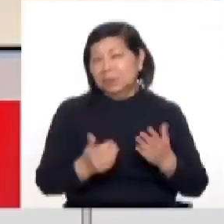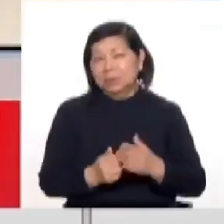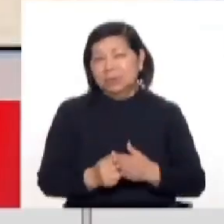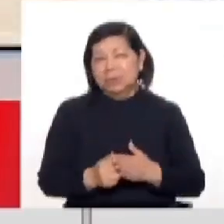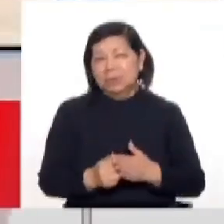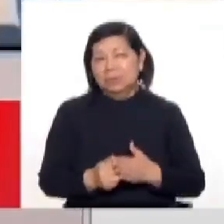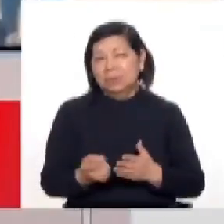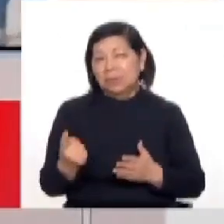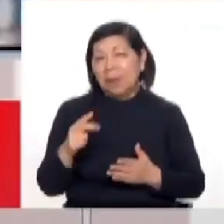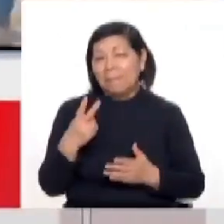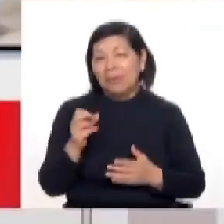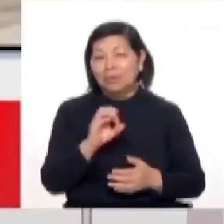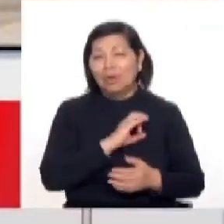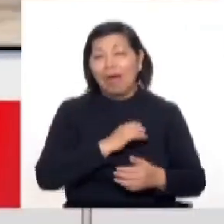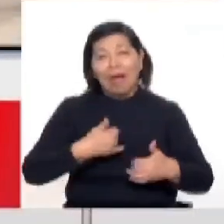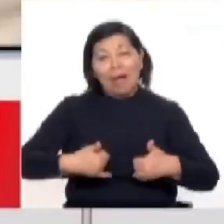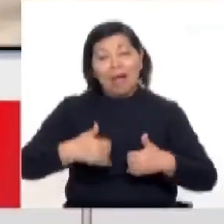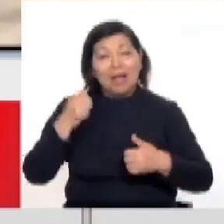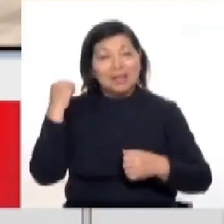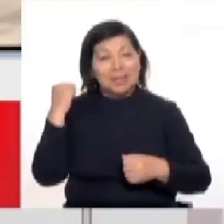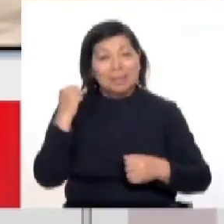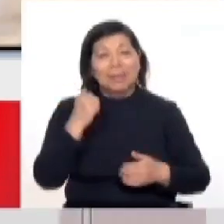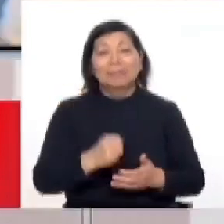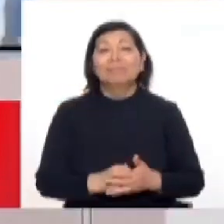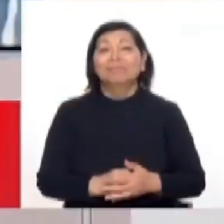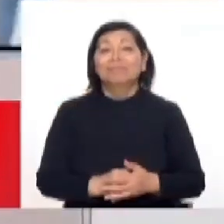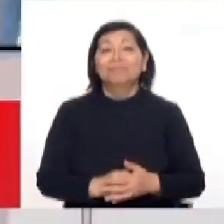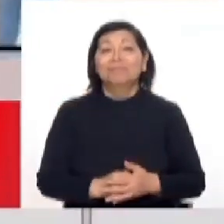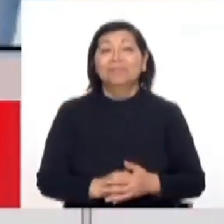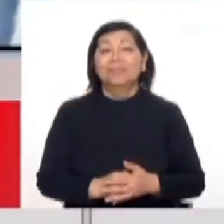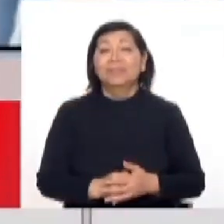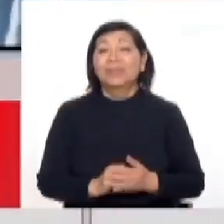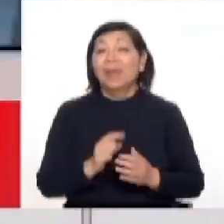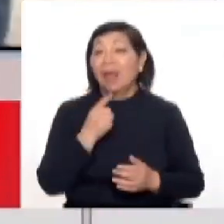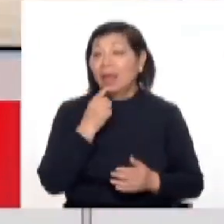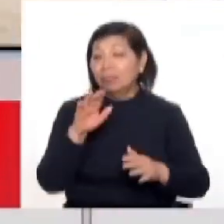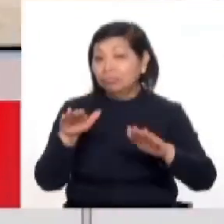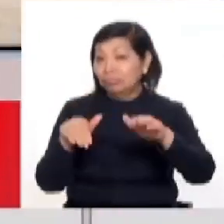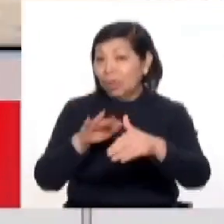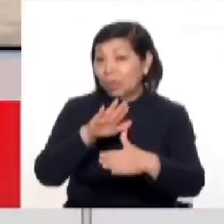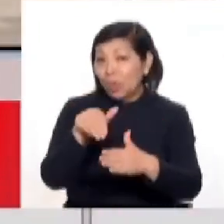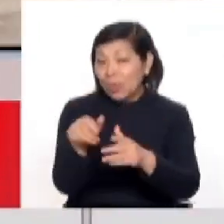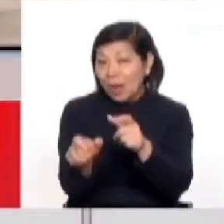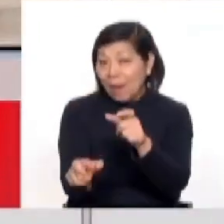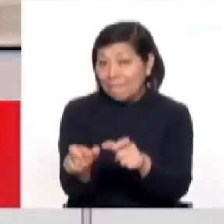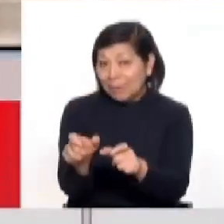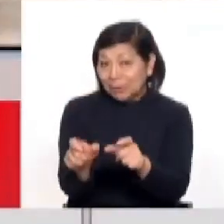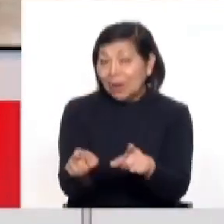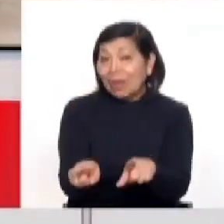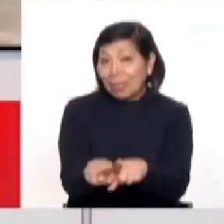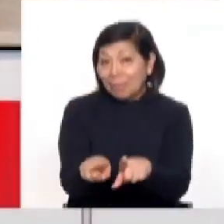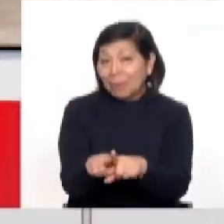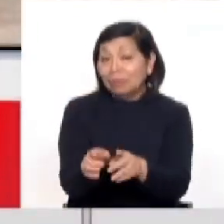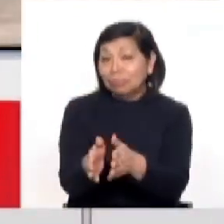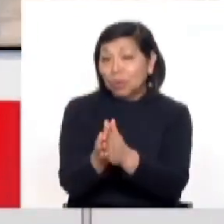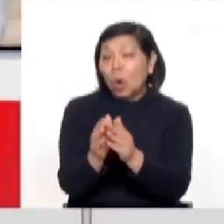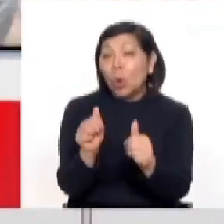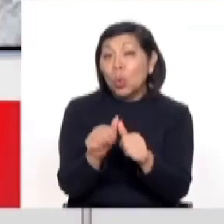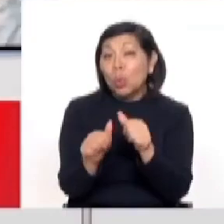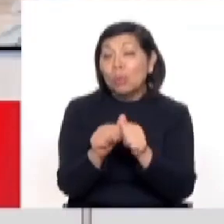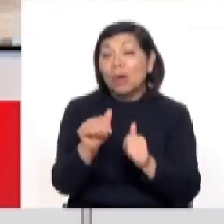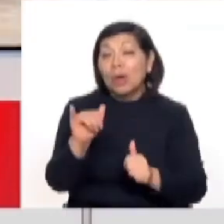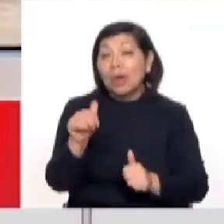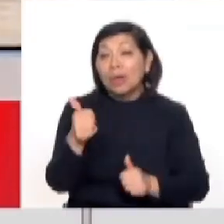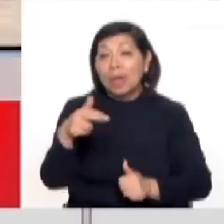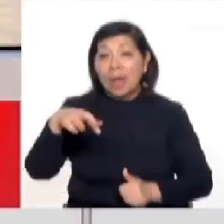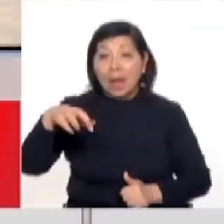100 medallas y 20 trofeos. 20 trofeos. Entonces, haz un llamado a toda la población y también le vamos a pedir el número de Yape